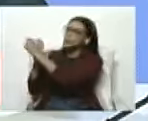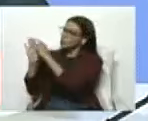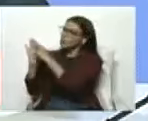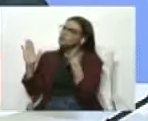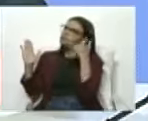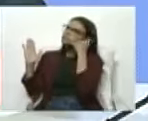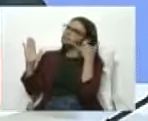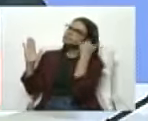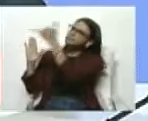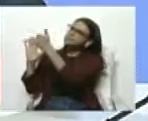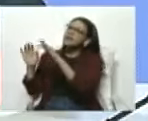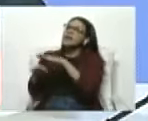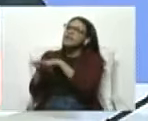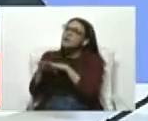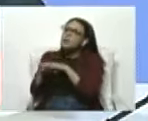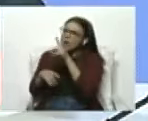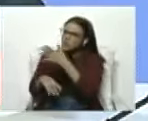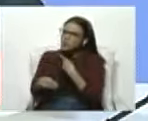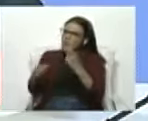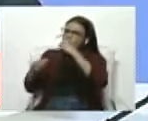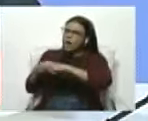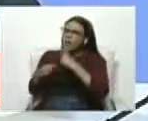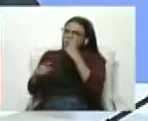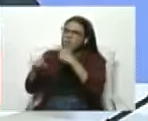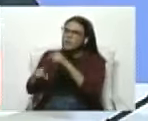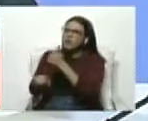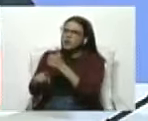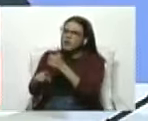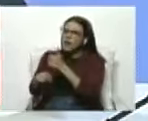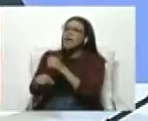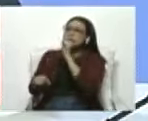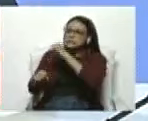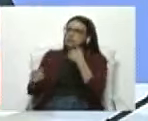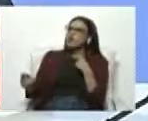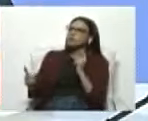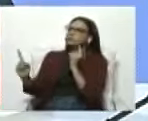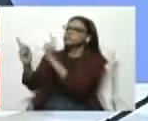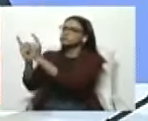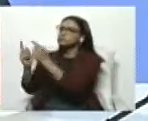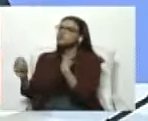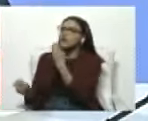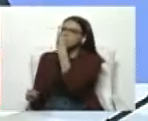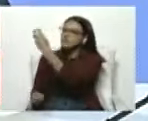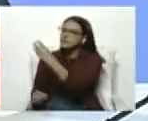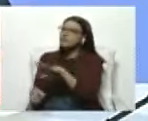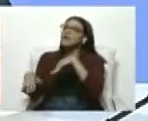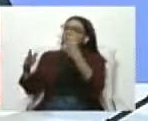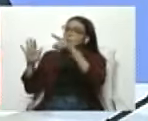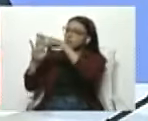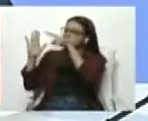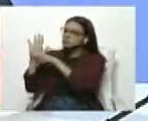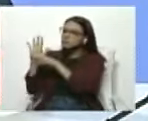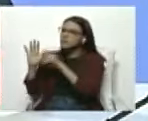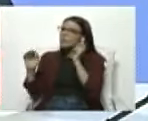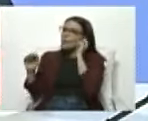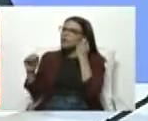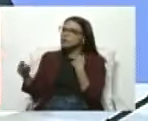metas en el 1x10 mío? Voy y lo visito. María, ¿tú quieres que yo te anote mi 1x10? O